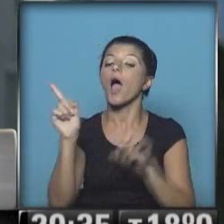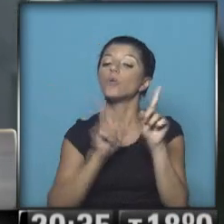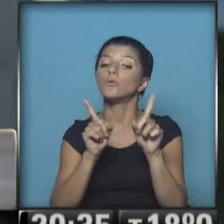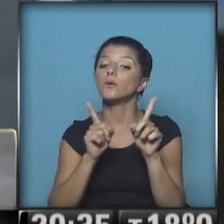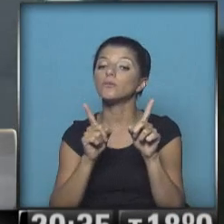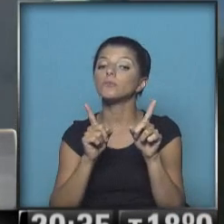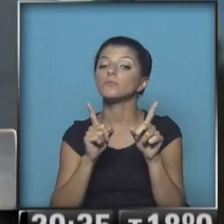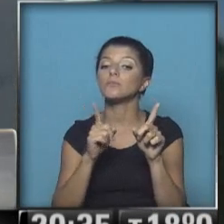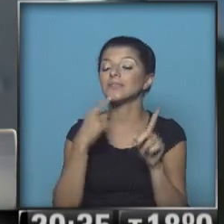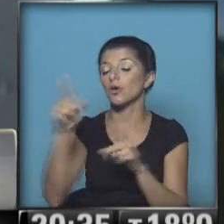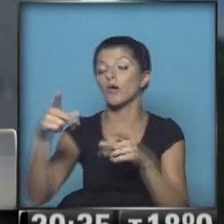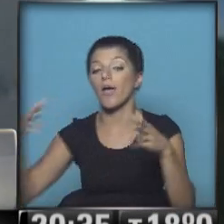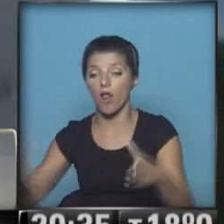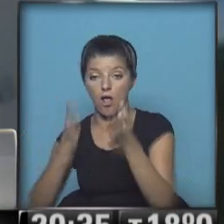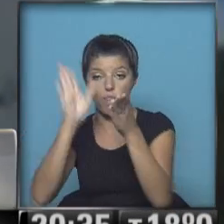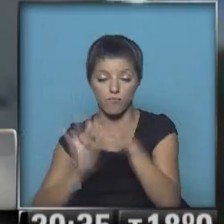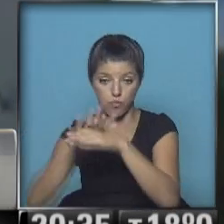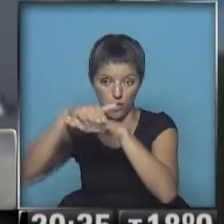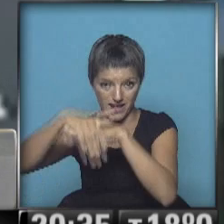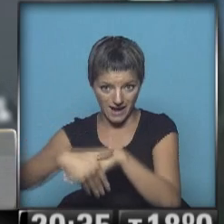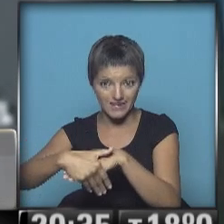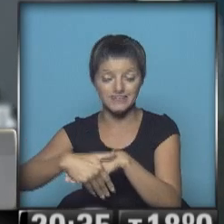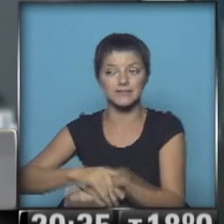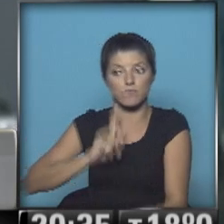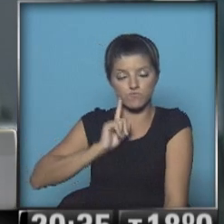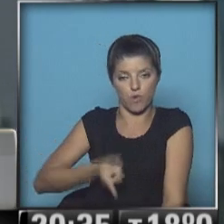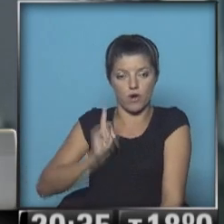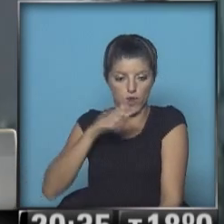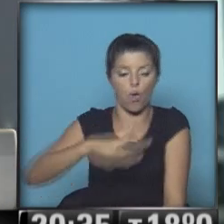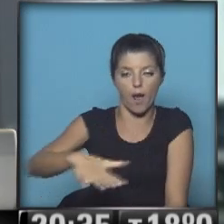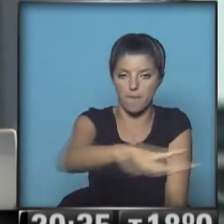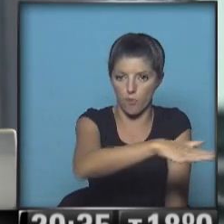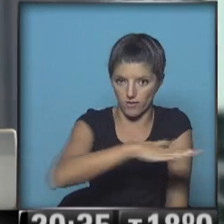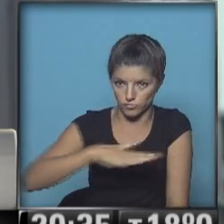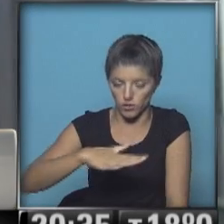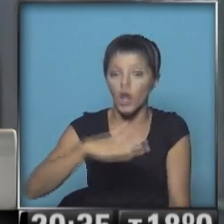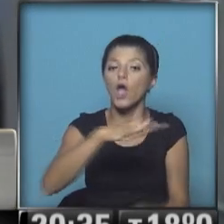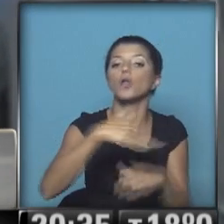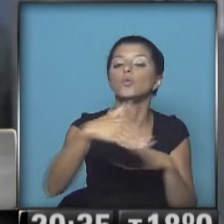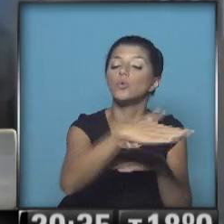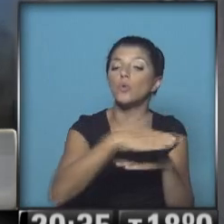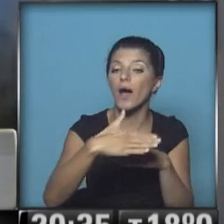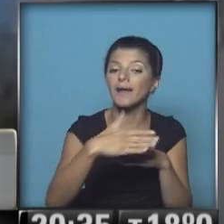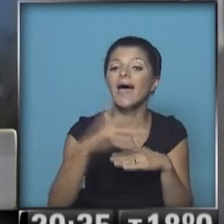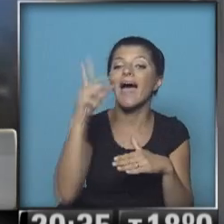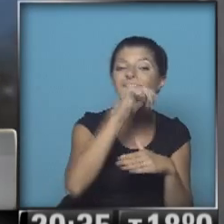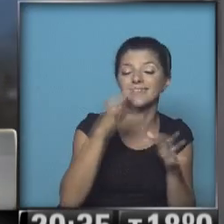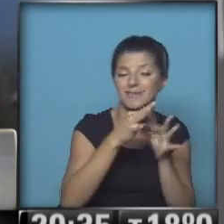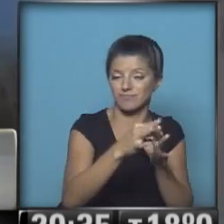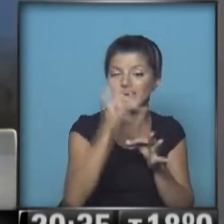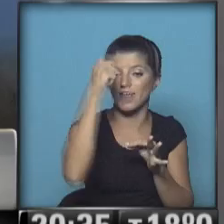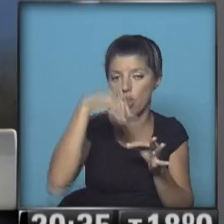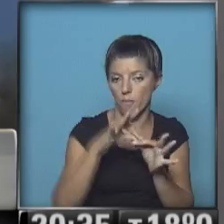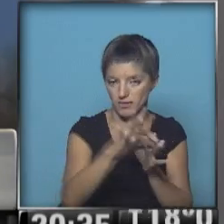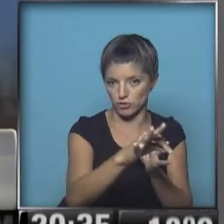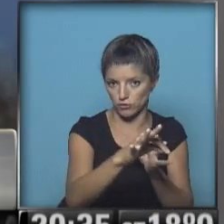este volcán constituye una alta amenaza para la población en una zona que se encuentra a 100 km justamente